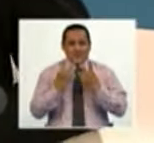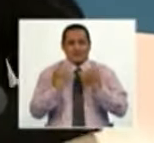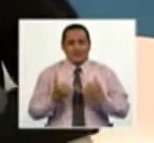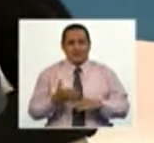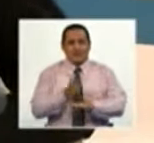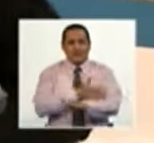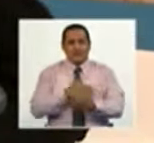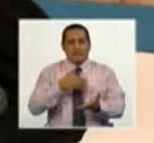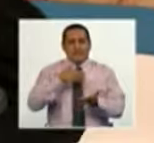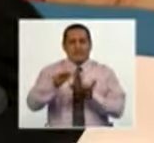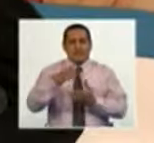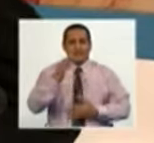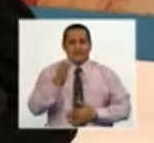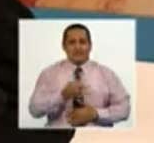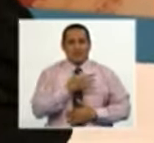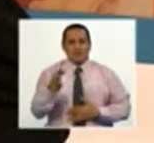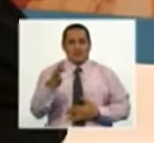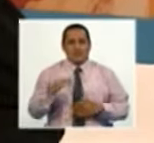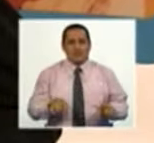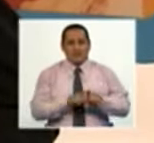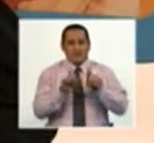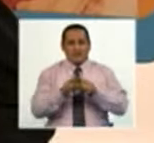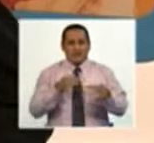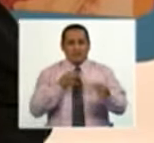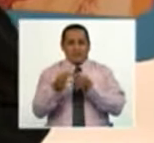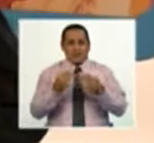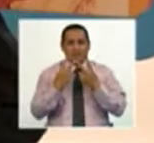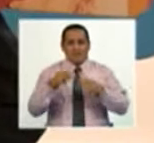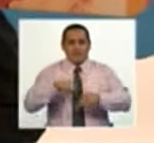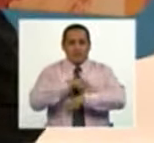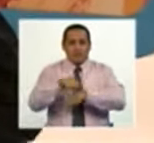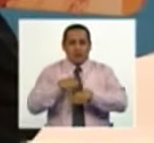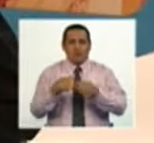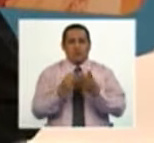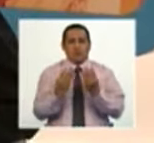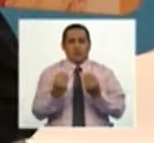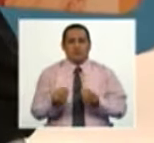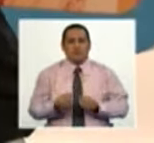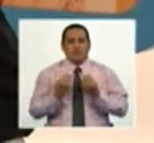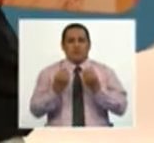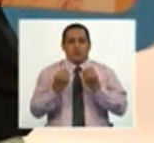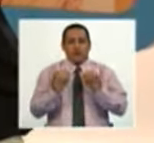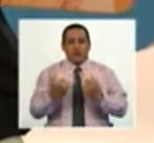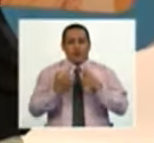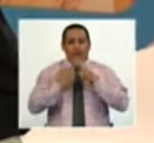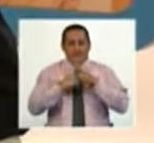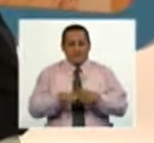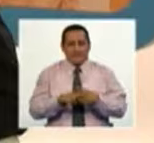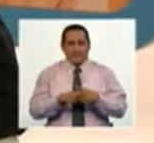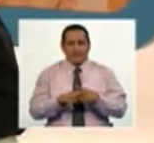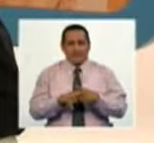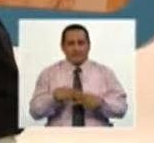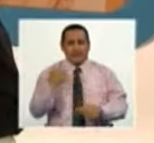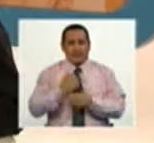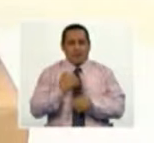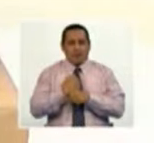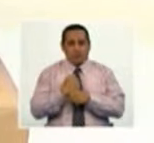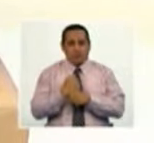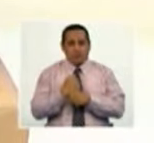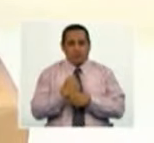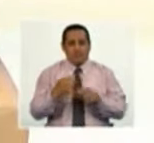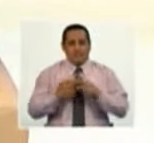cual despedir o no. Allí también dice que se han demorado mucho, porque empieza el